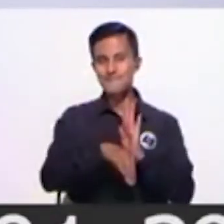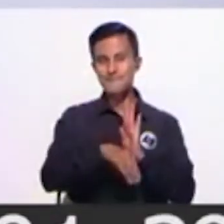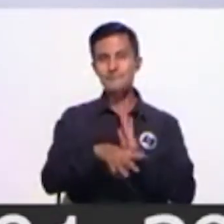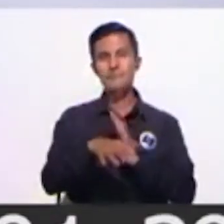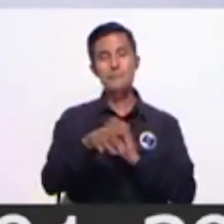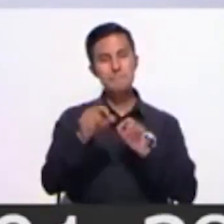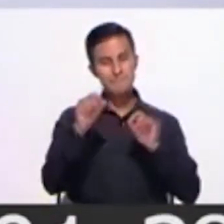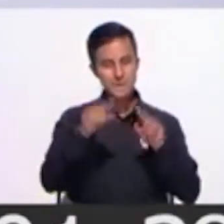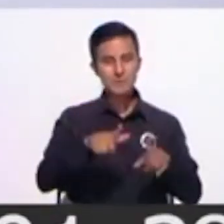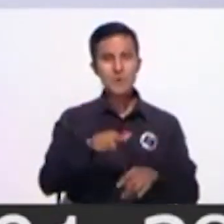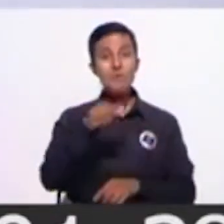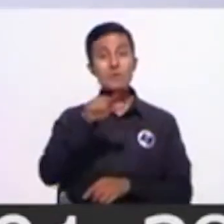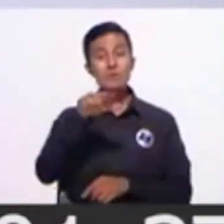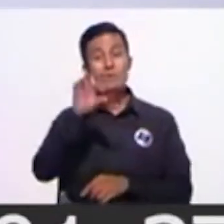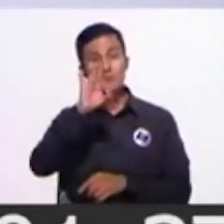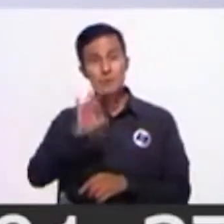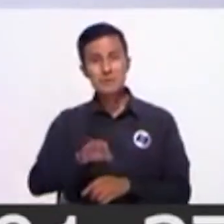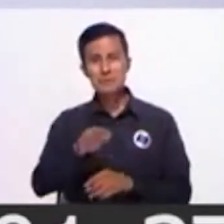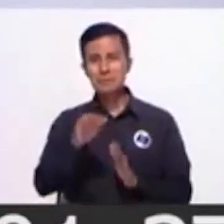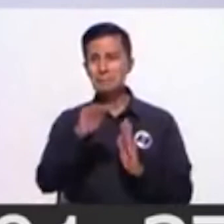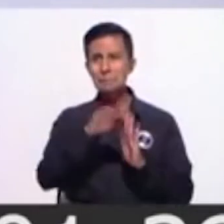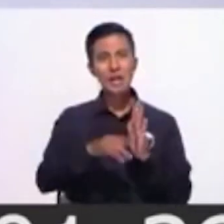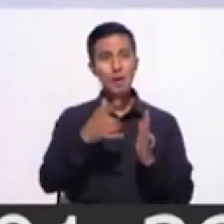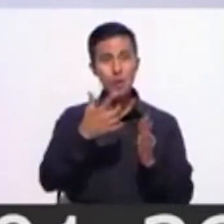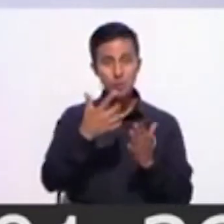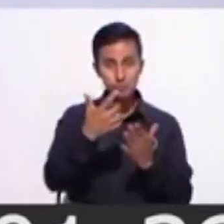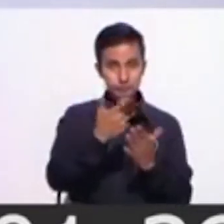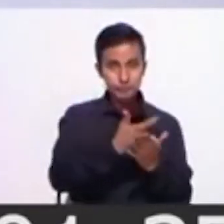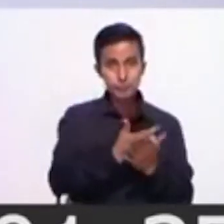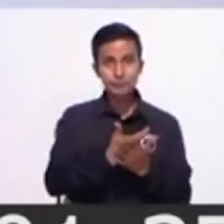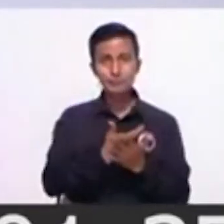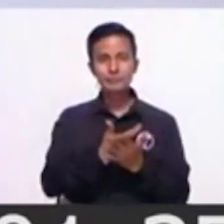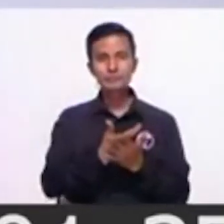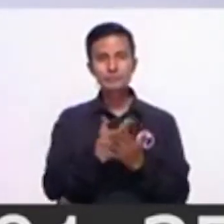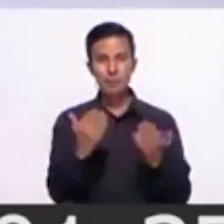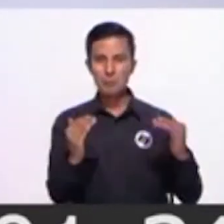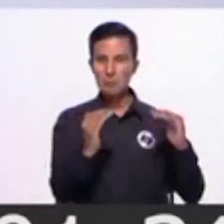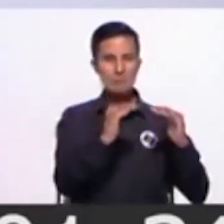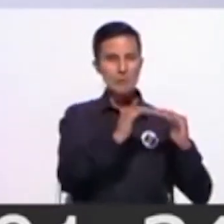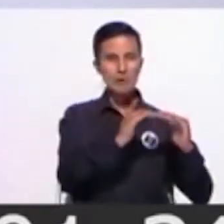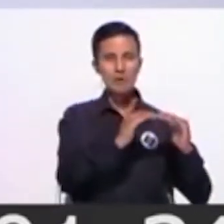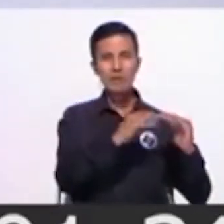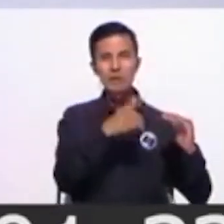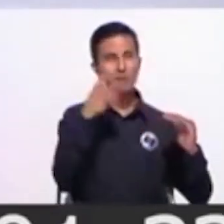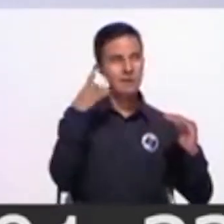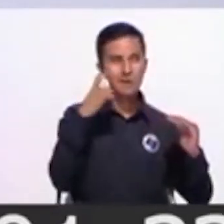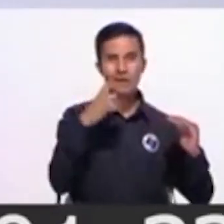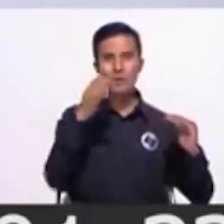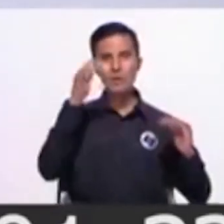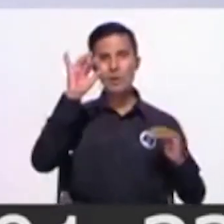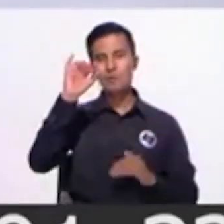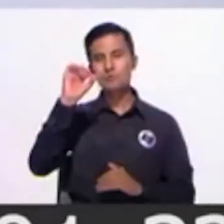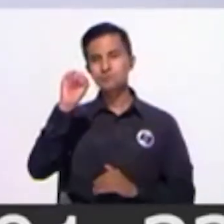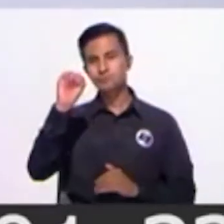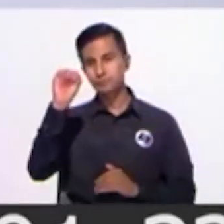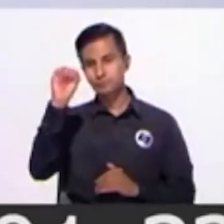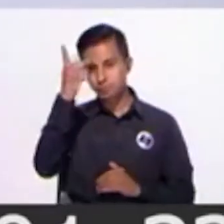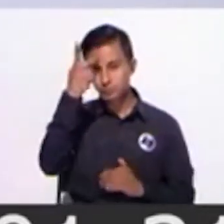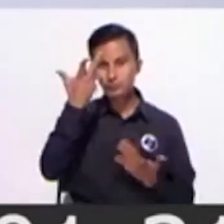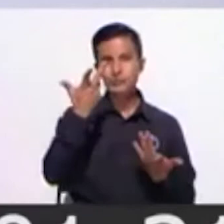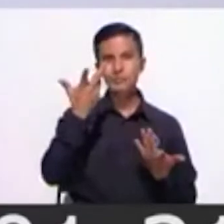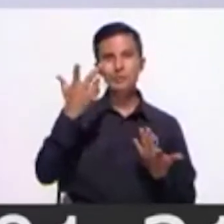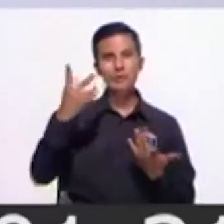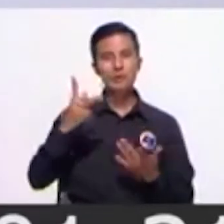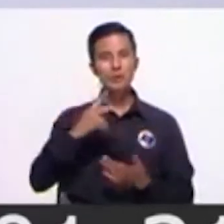de ingreso que ciudades similares a León, como Querétaro, San Luis Potosí o Toluca. En 9 años